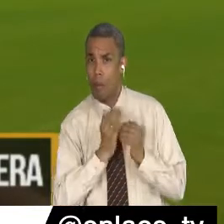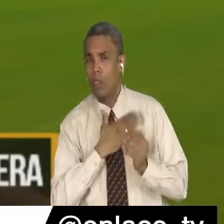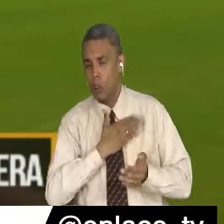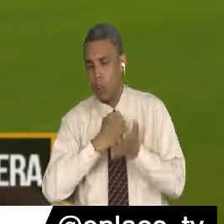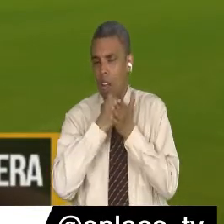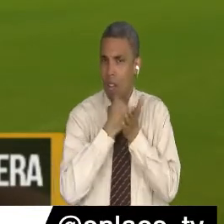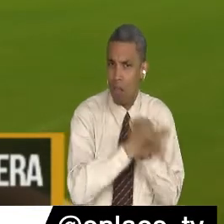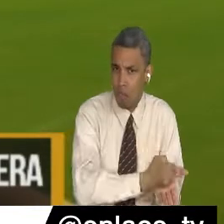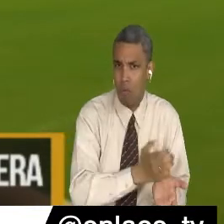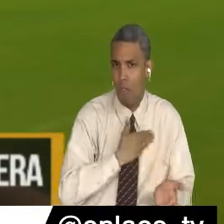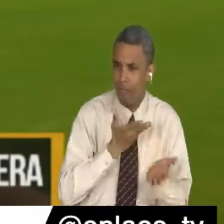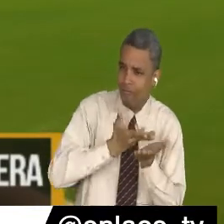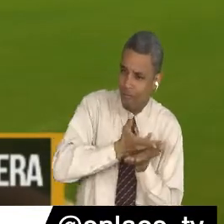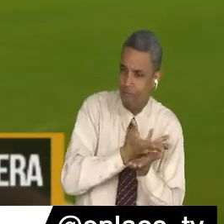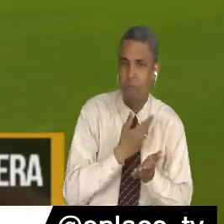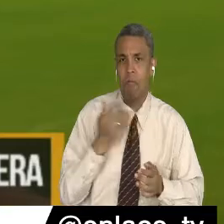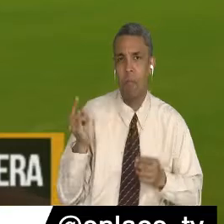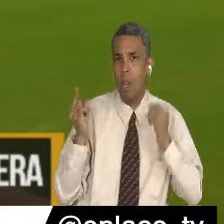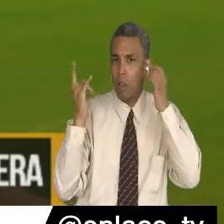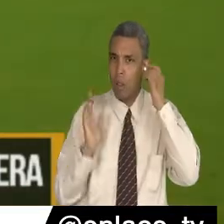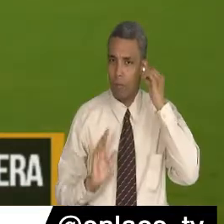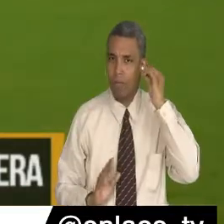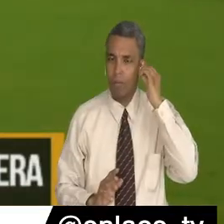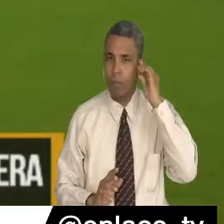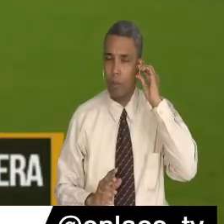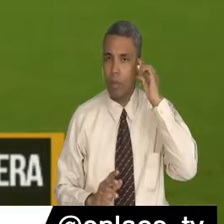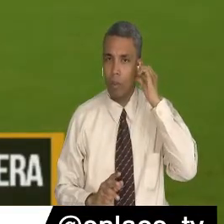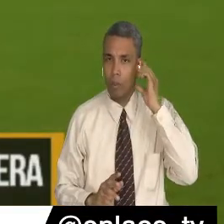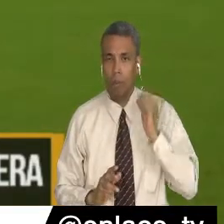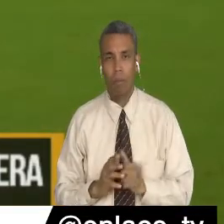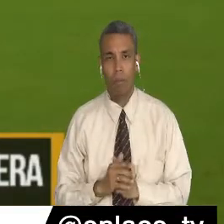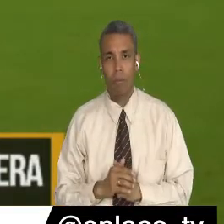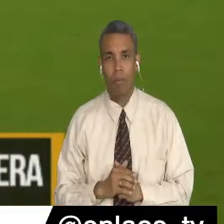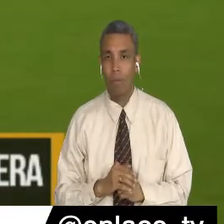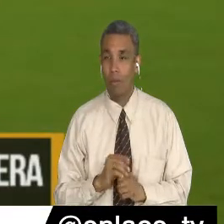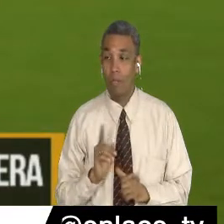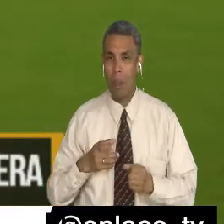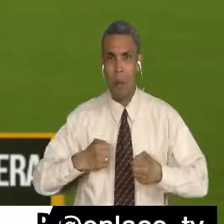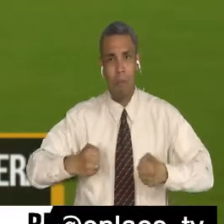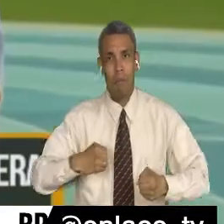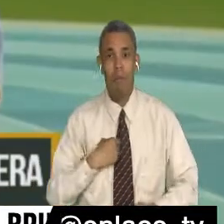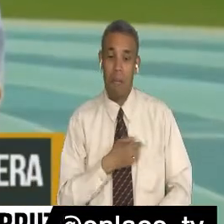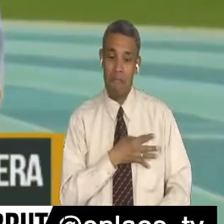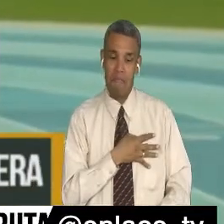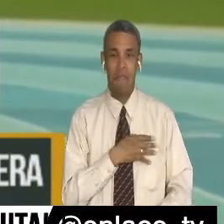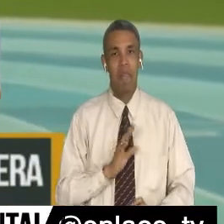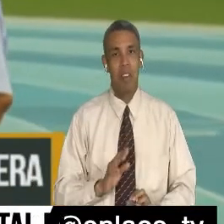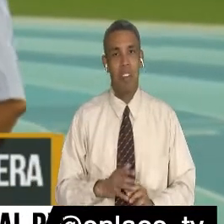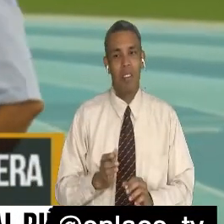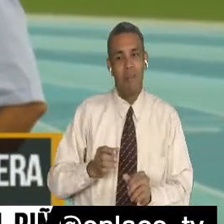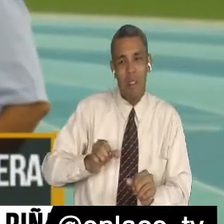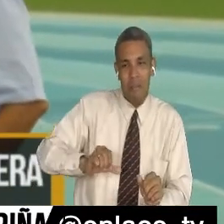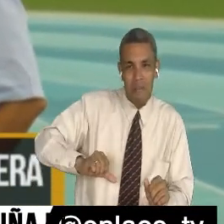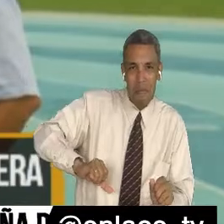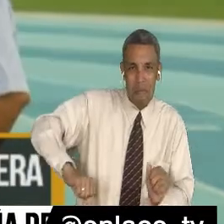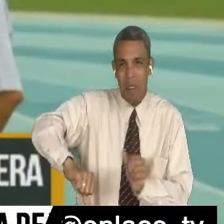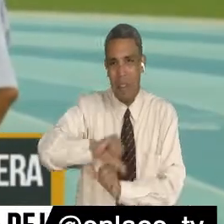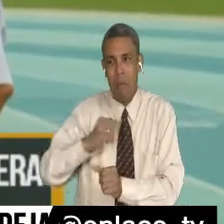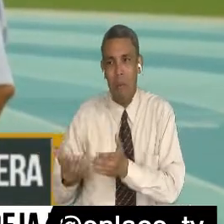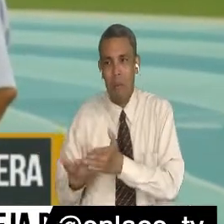pendiente para que este proyecto salga adelante. Con la satisfacción del deber cumplido, Odilio Marín deja la presidencia de la